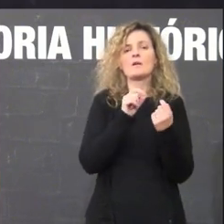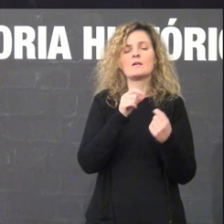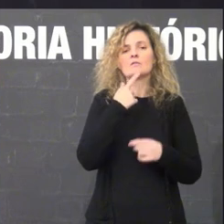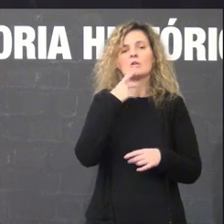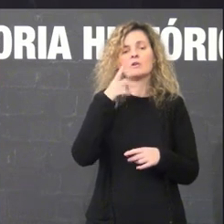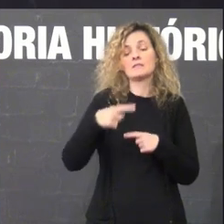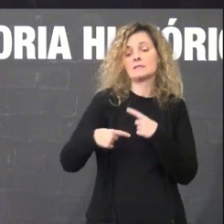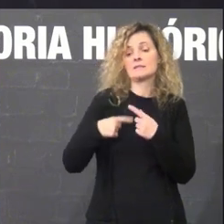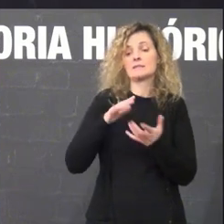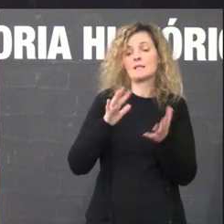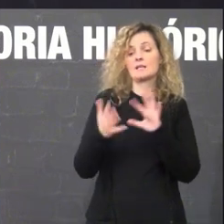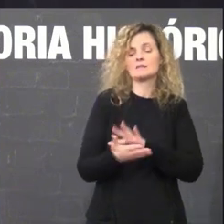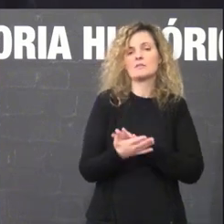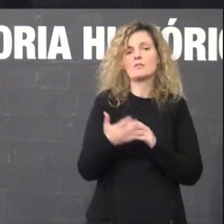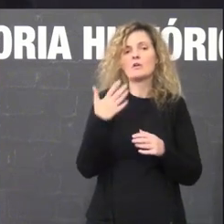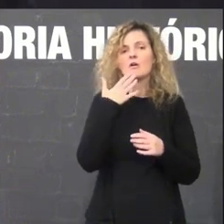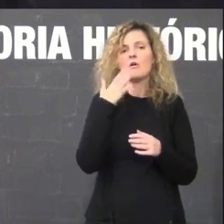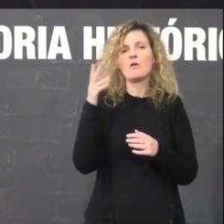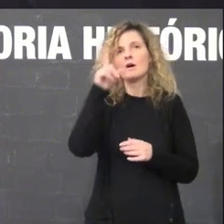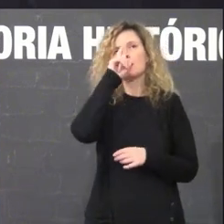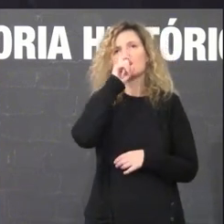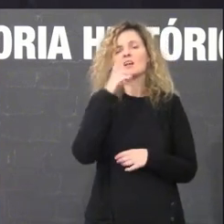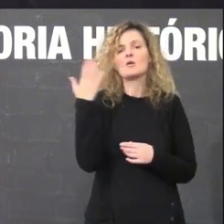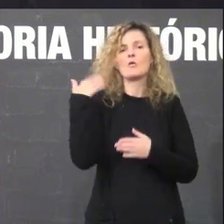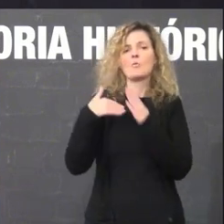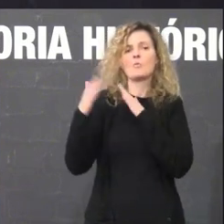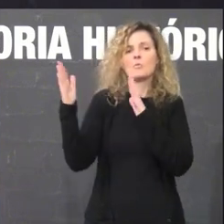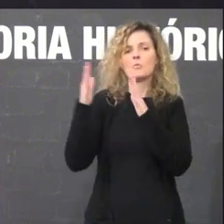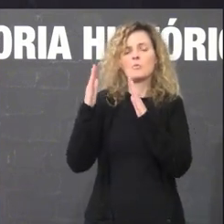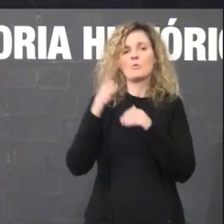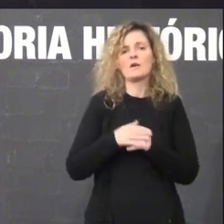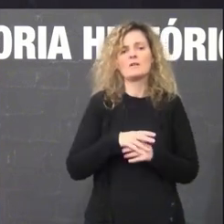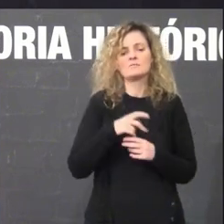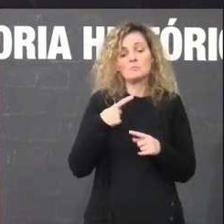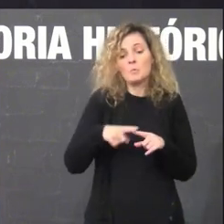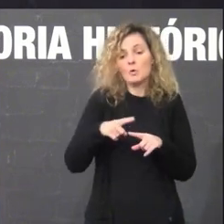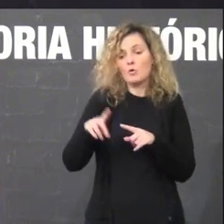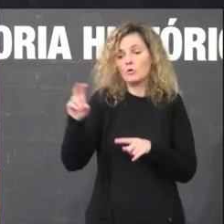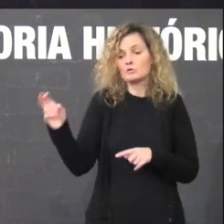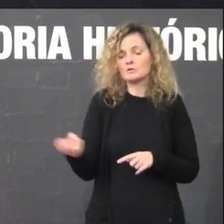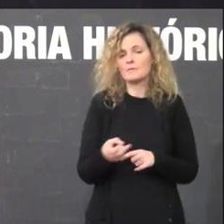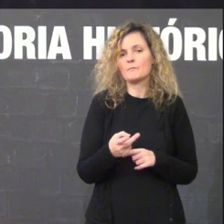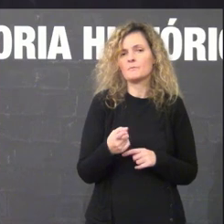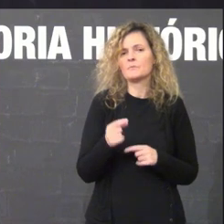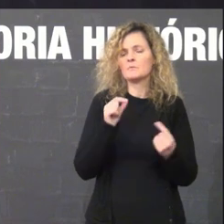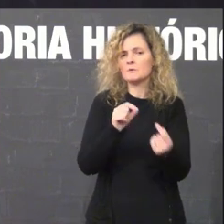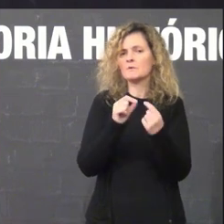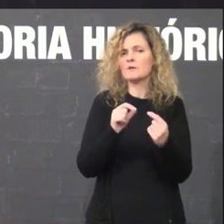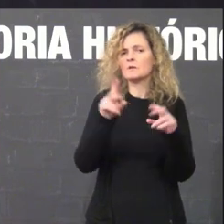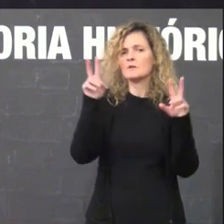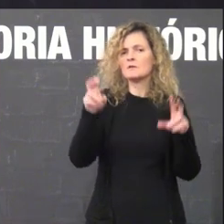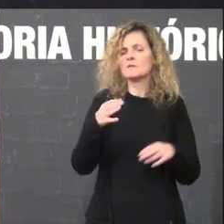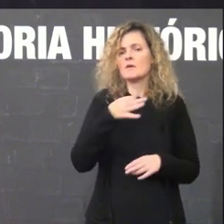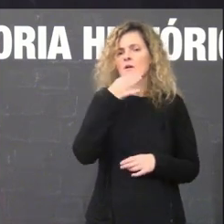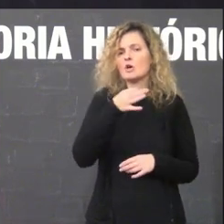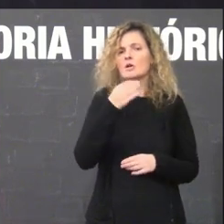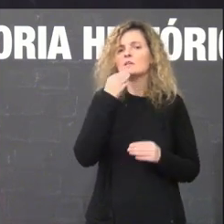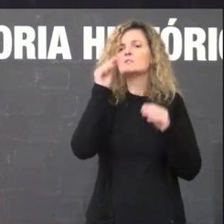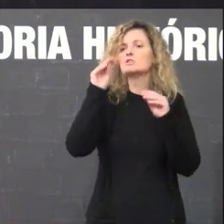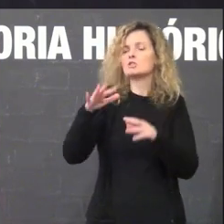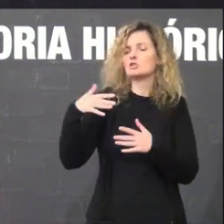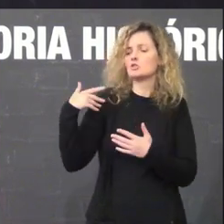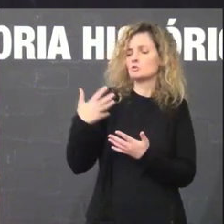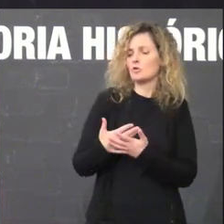sobre la transición cuando se recordó lo que fueron los gal una serie de cosas se estaba disputando el relato sobre la historia